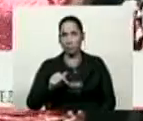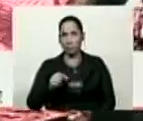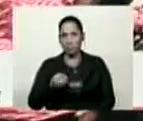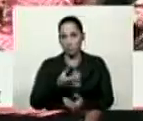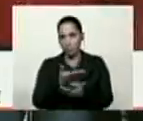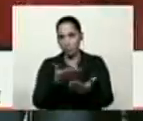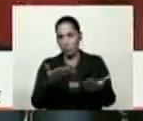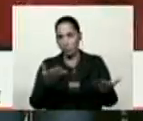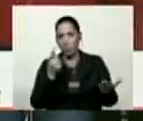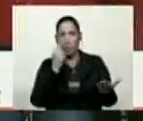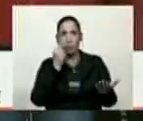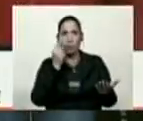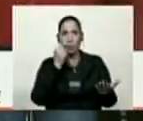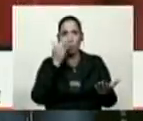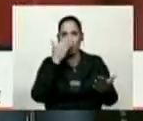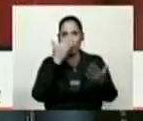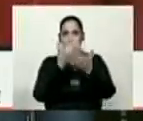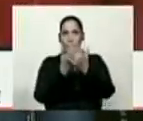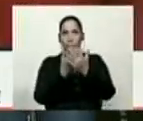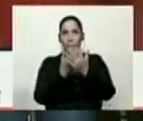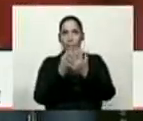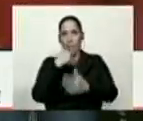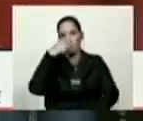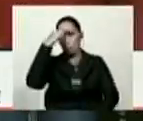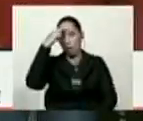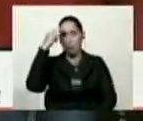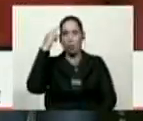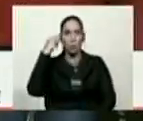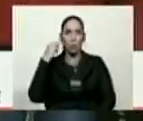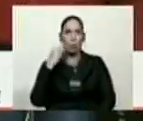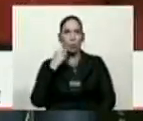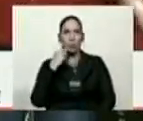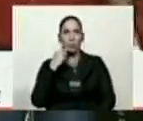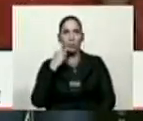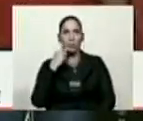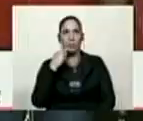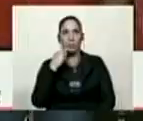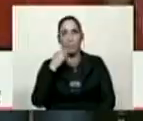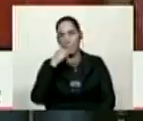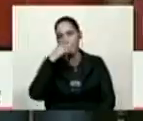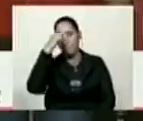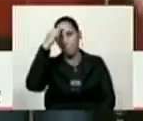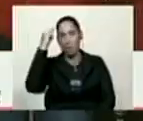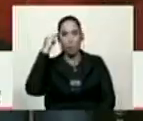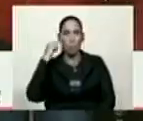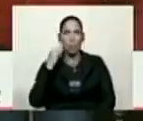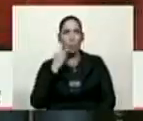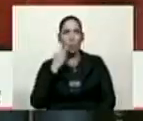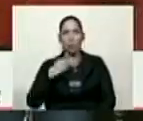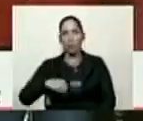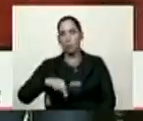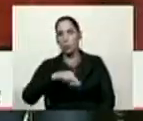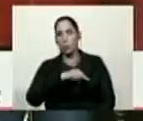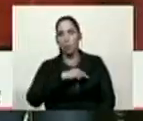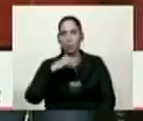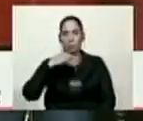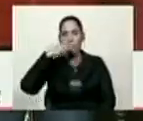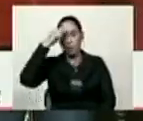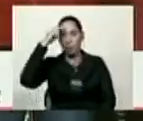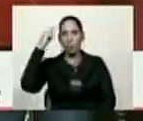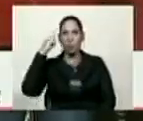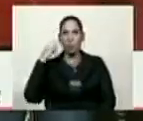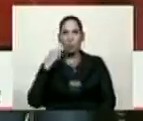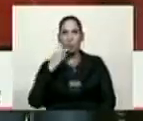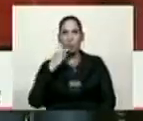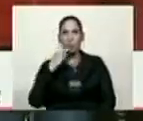ese señor que está allá, el padre Bolívar. El padre Bolívar, nuestro padre Bolívar,